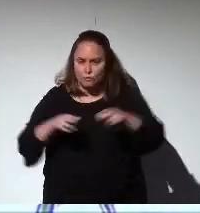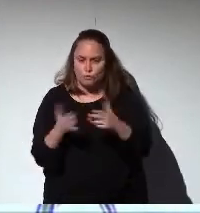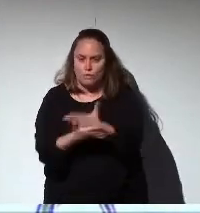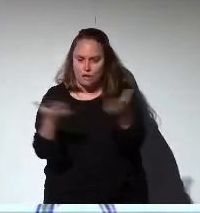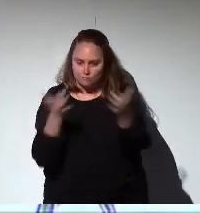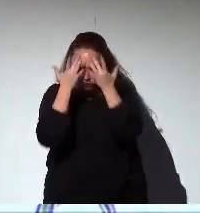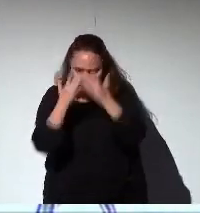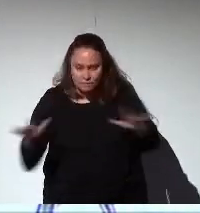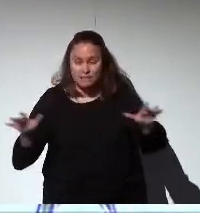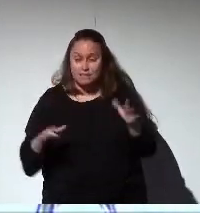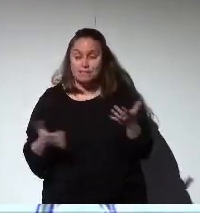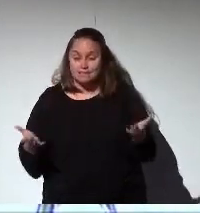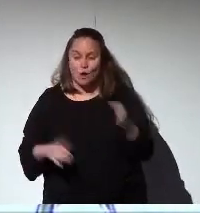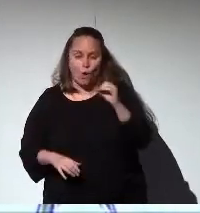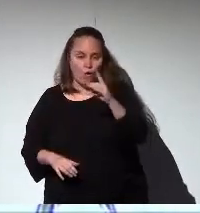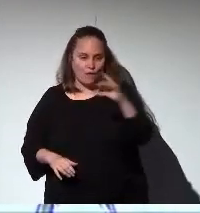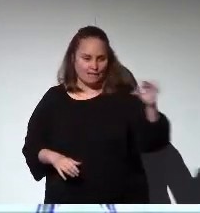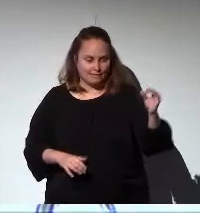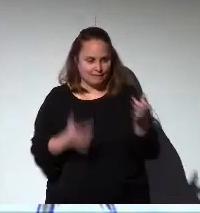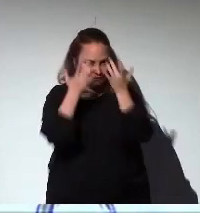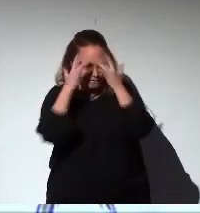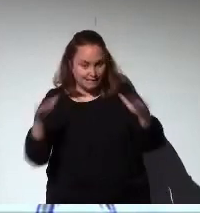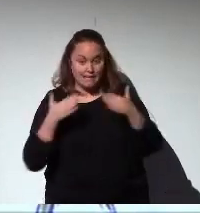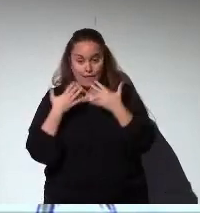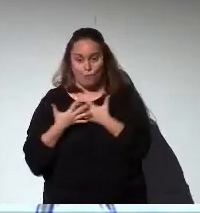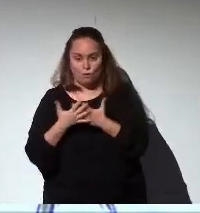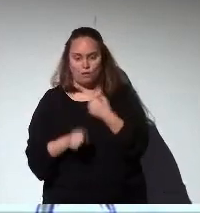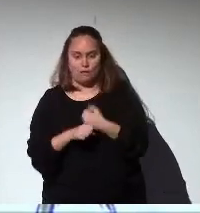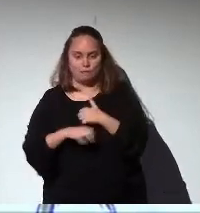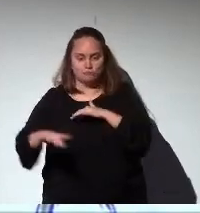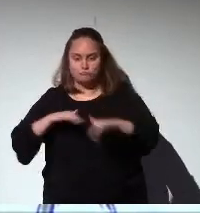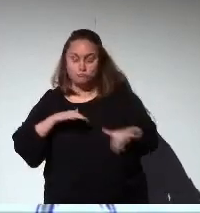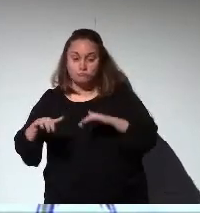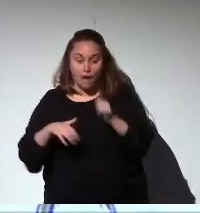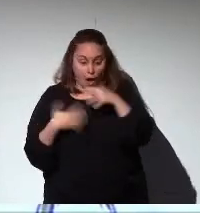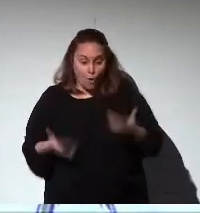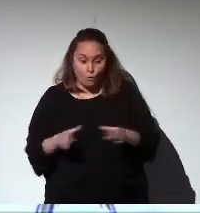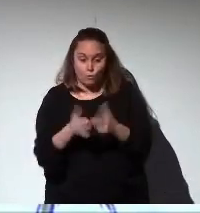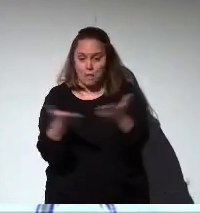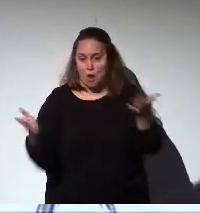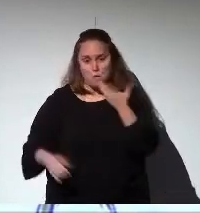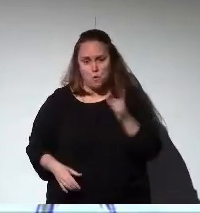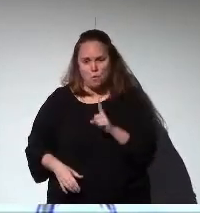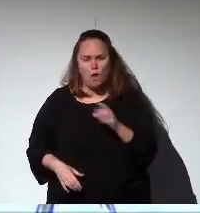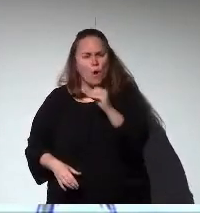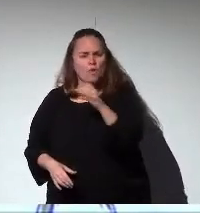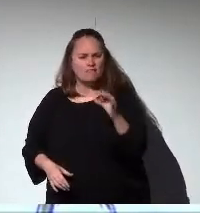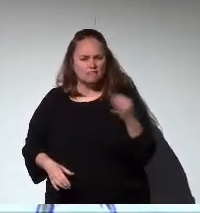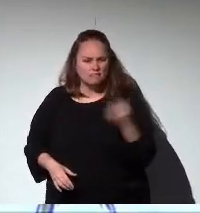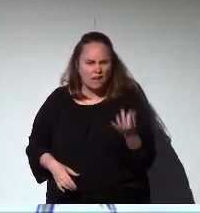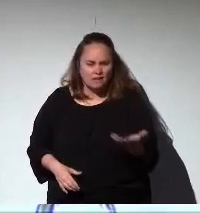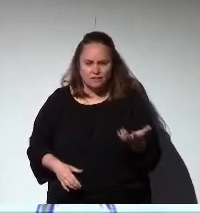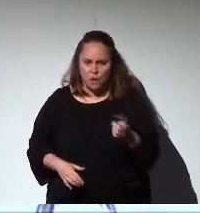general, los ODS, algo que realmente mucha población todavía no llega a alcanzar a comprender o a entender cuál